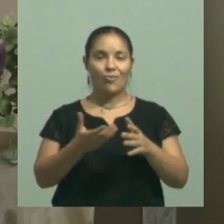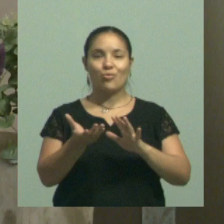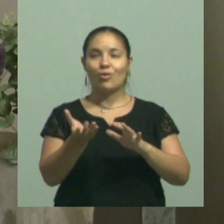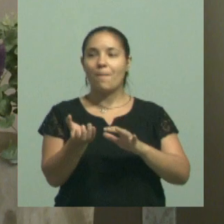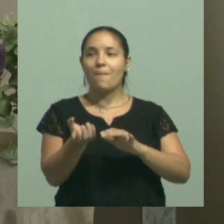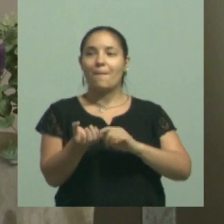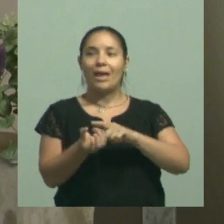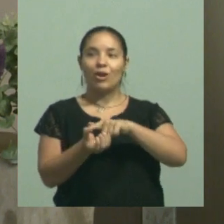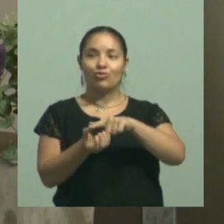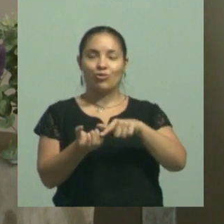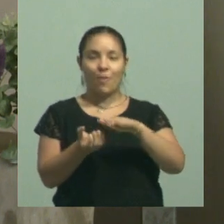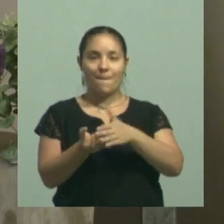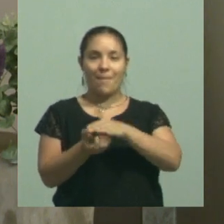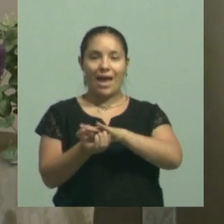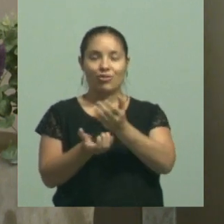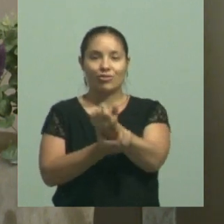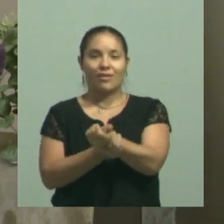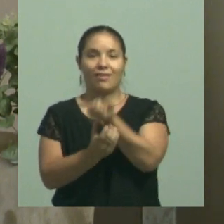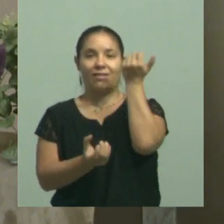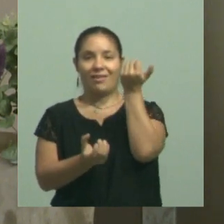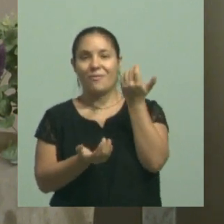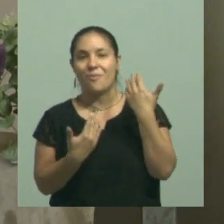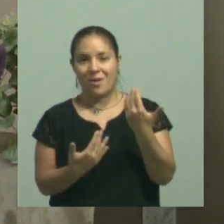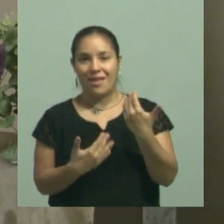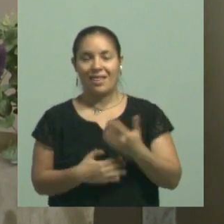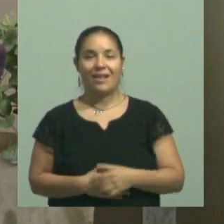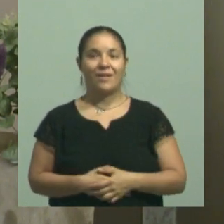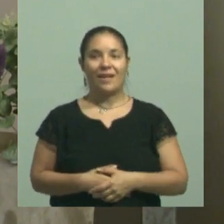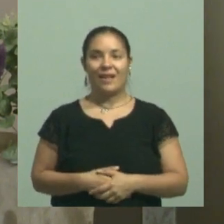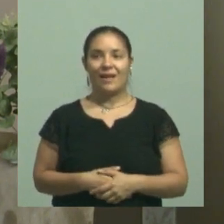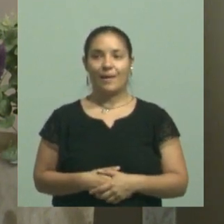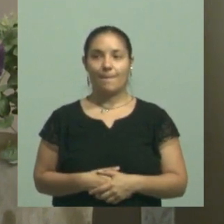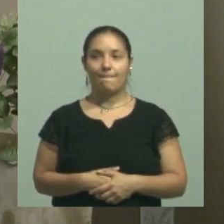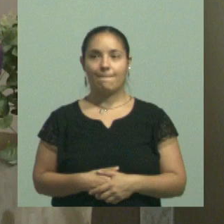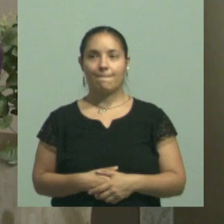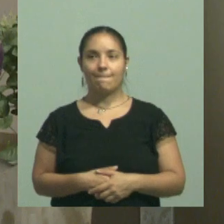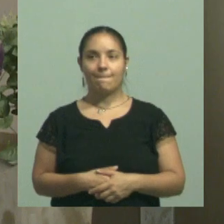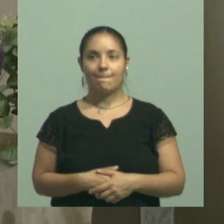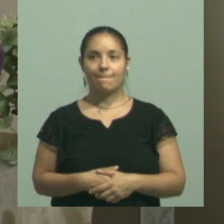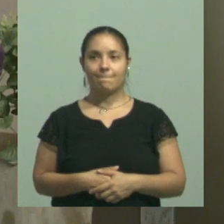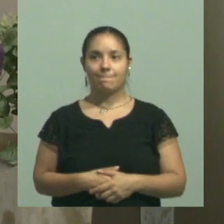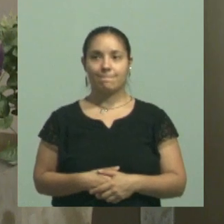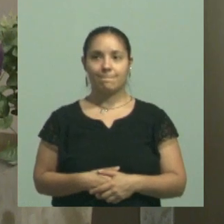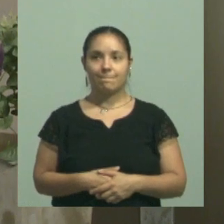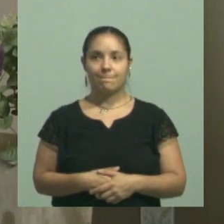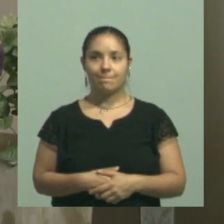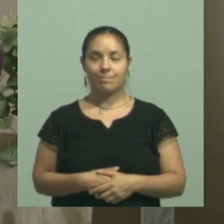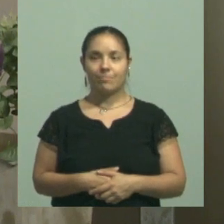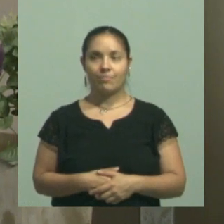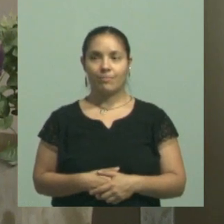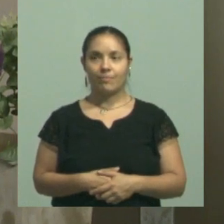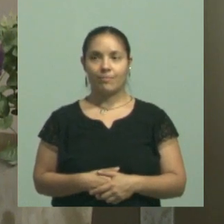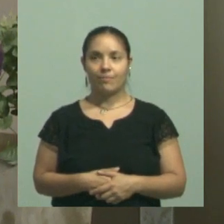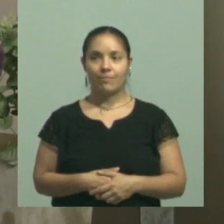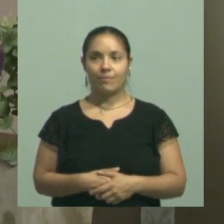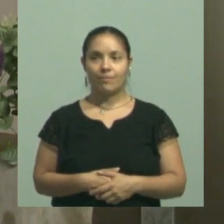Ah, ahí nomás tratar de zafar de esa situación. Entonces la importancia es hacerlo lo más rápido posible. Aparte me dobla la mano. Dobla su mano